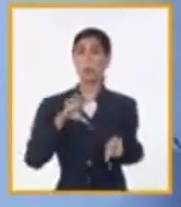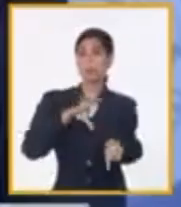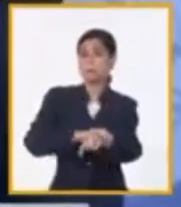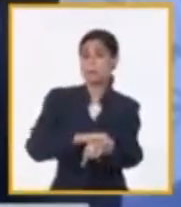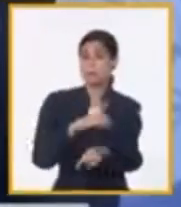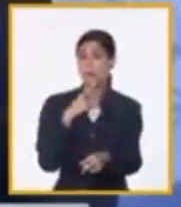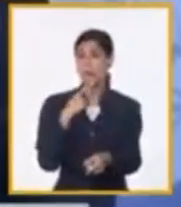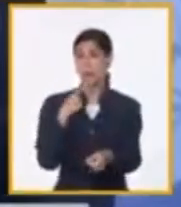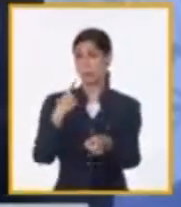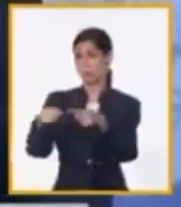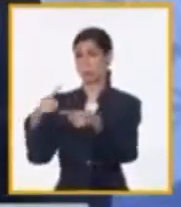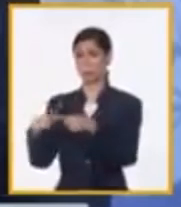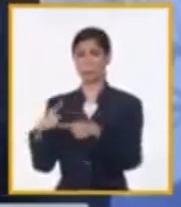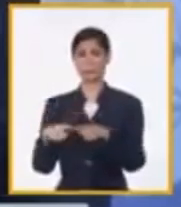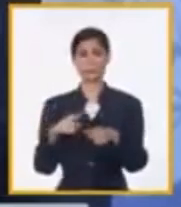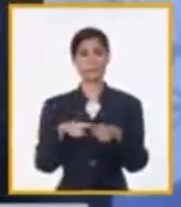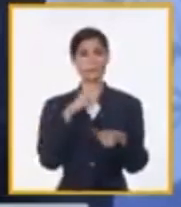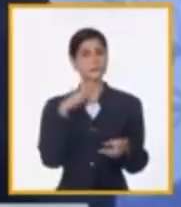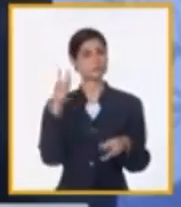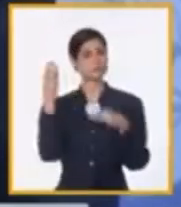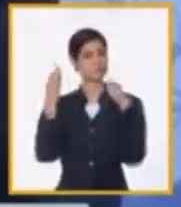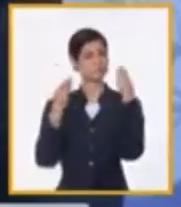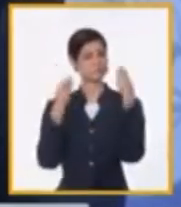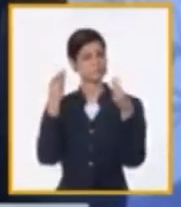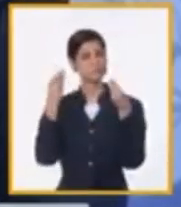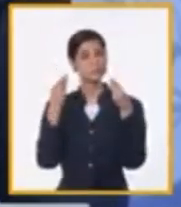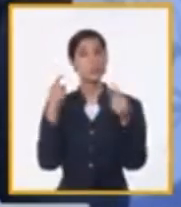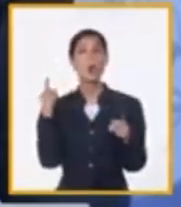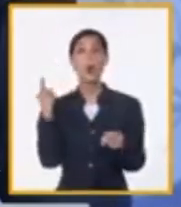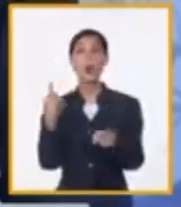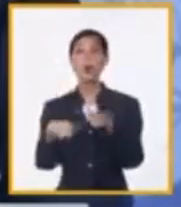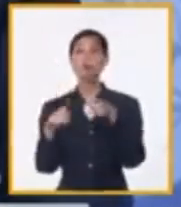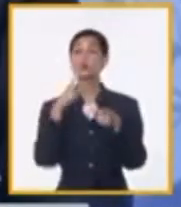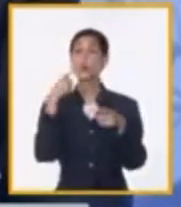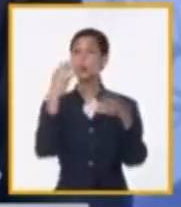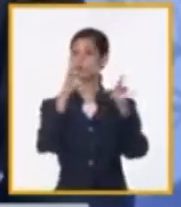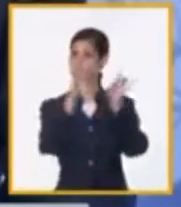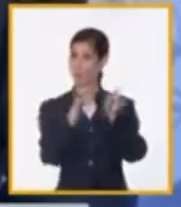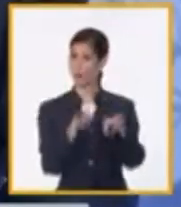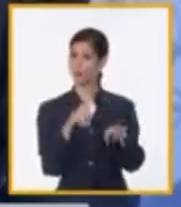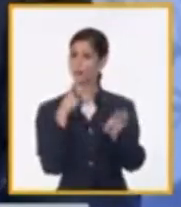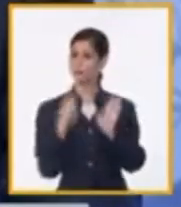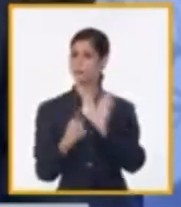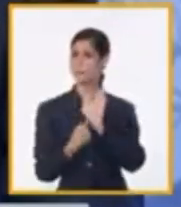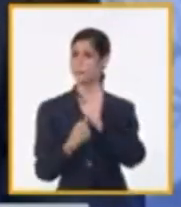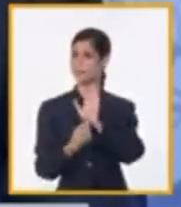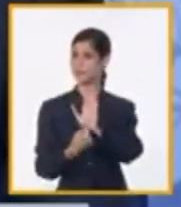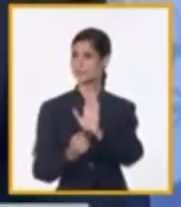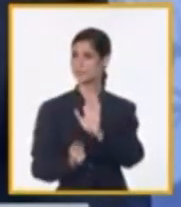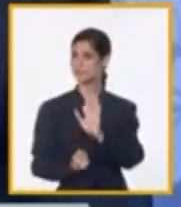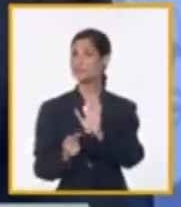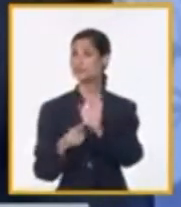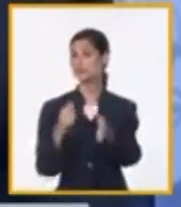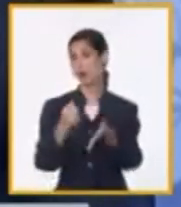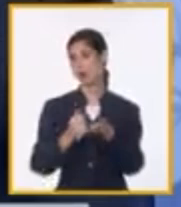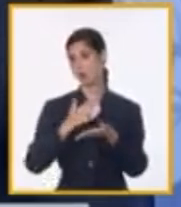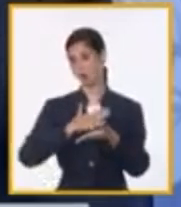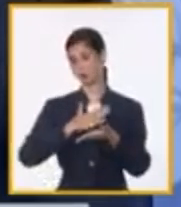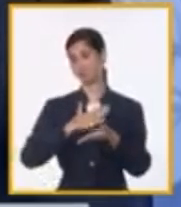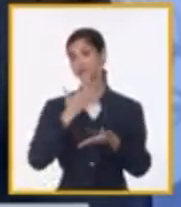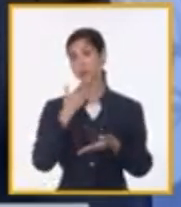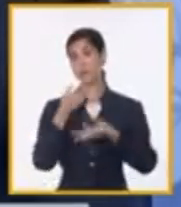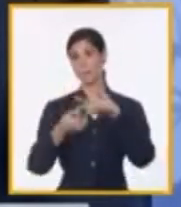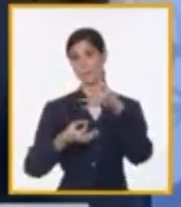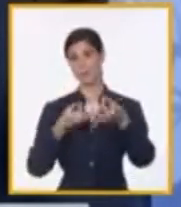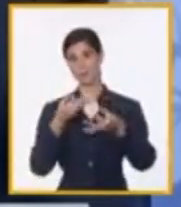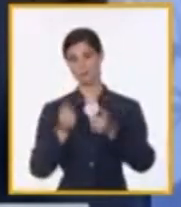hay un segundo documento que obra en mi poder en este caso es un